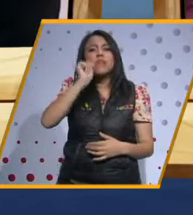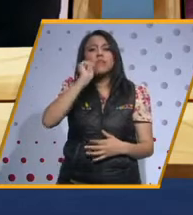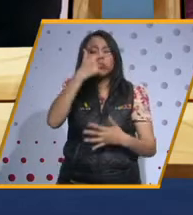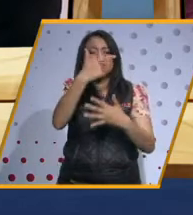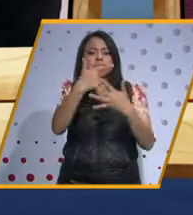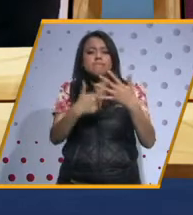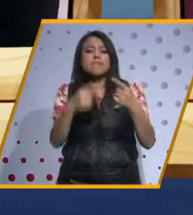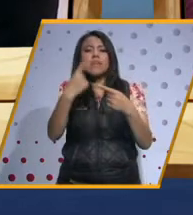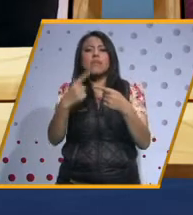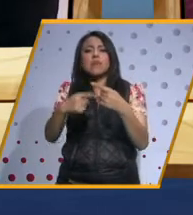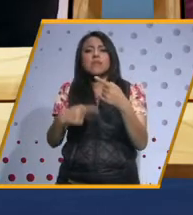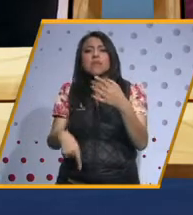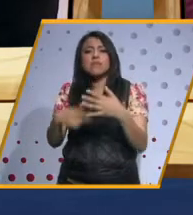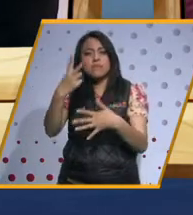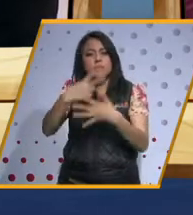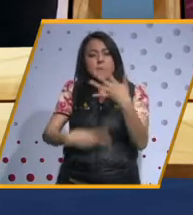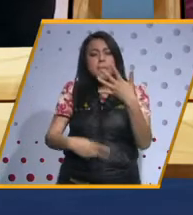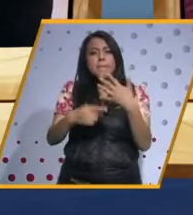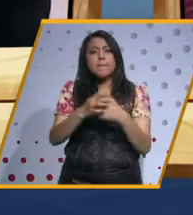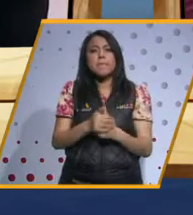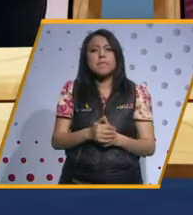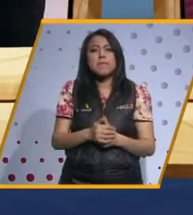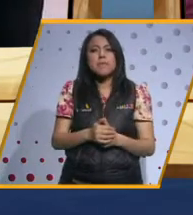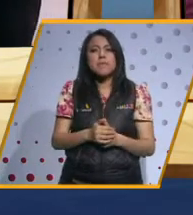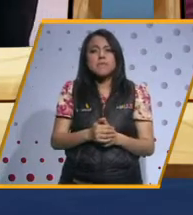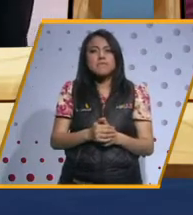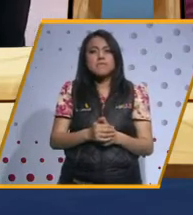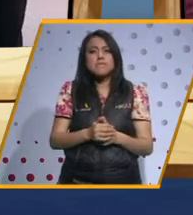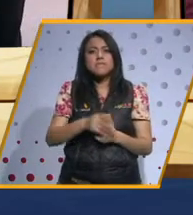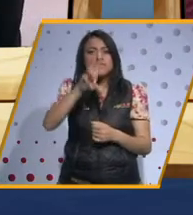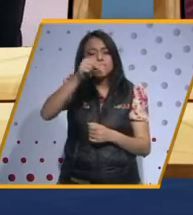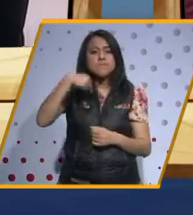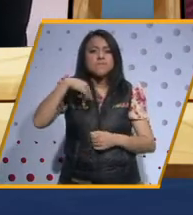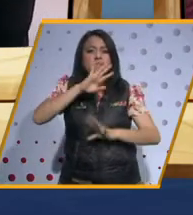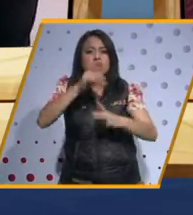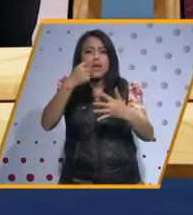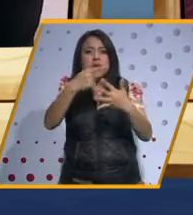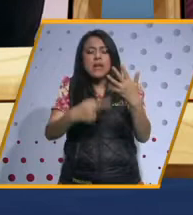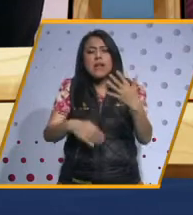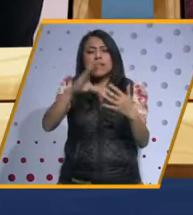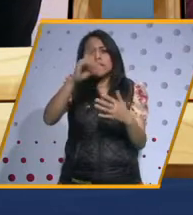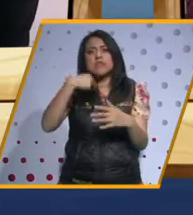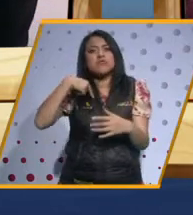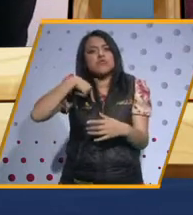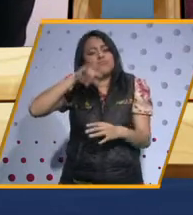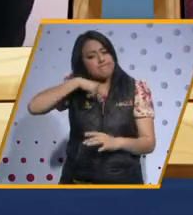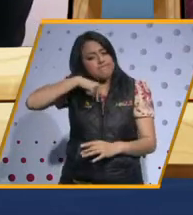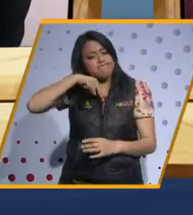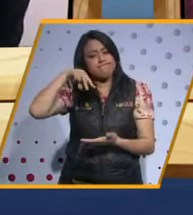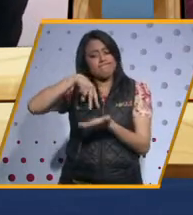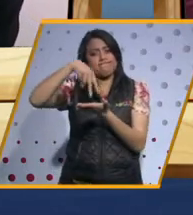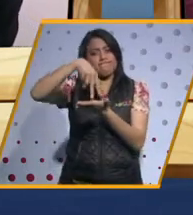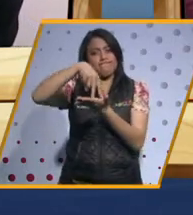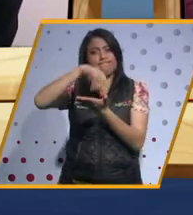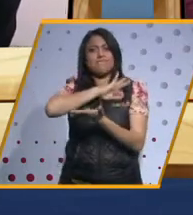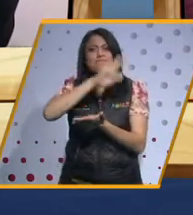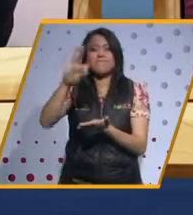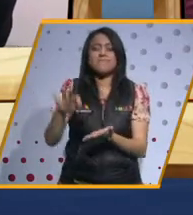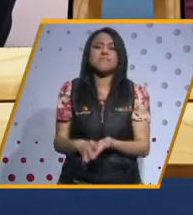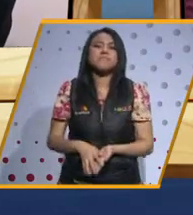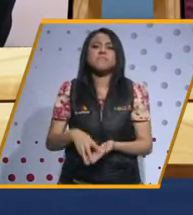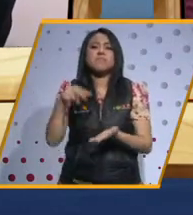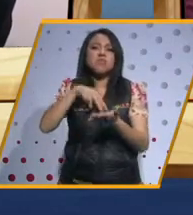van a jalar con nosotros y voluntarios. Antes de que yo llegue a la sede, Cintia, ella ya dijo, aquí estoy. ¿Eh? Si no me invitan, me